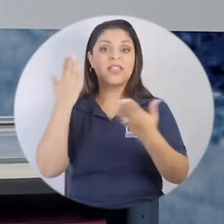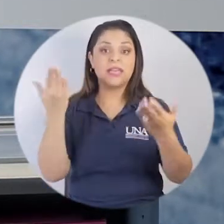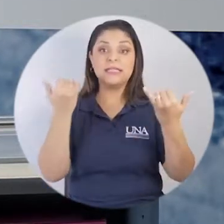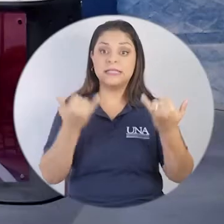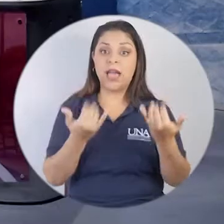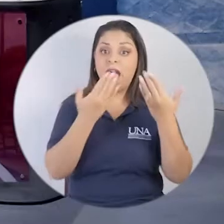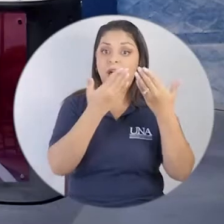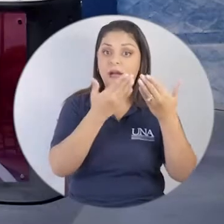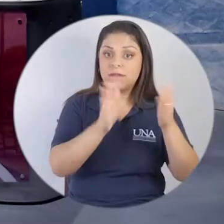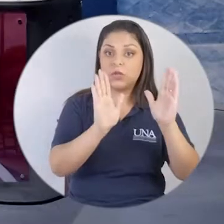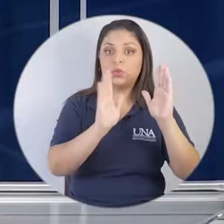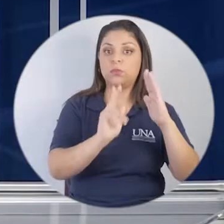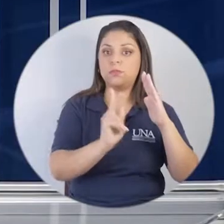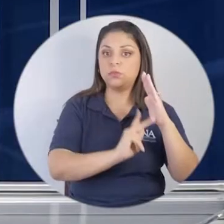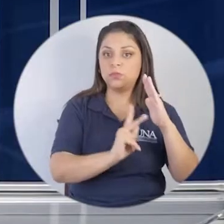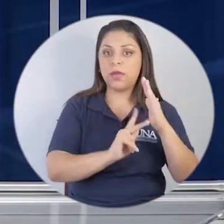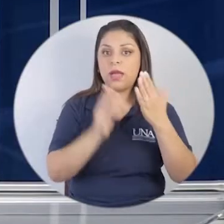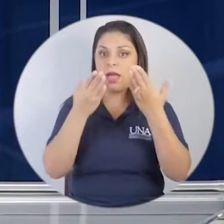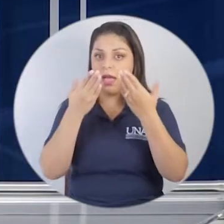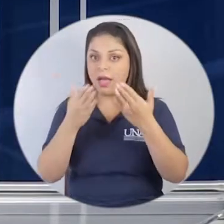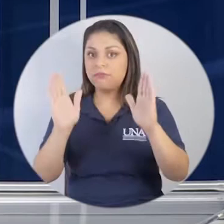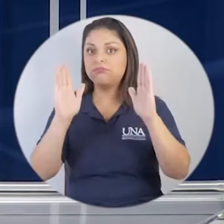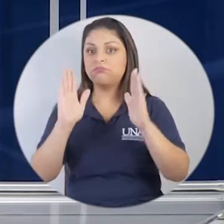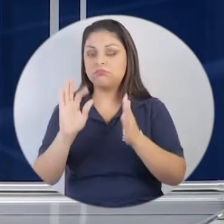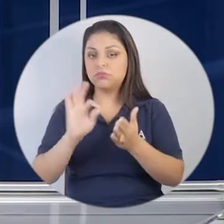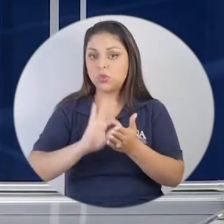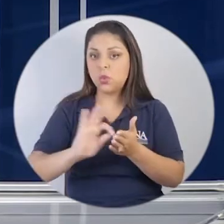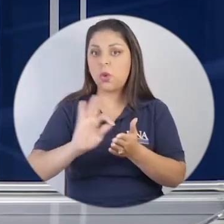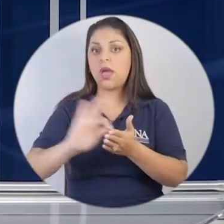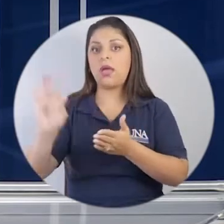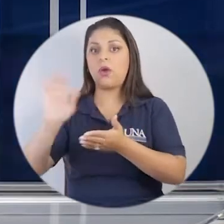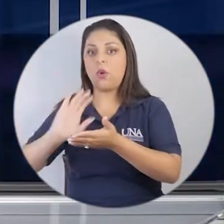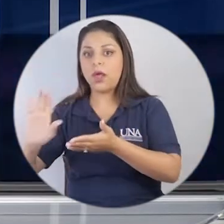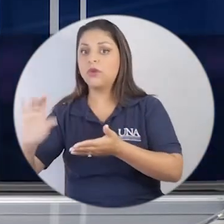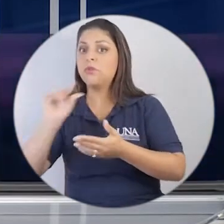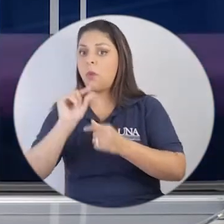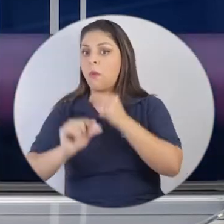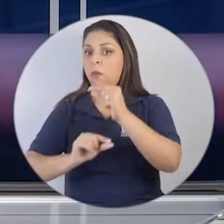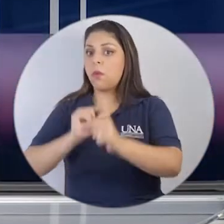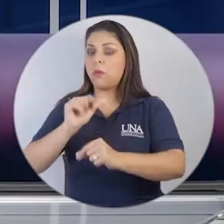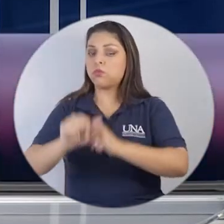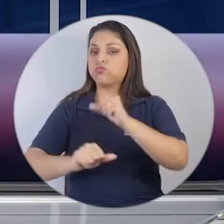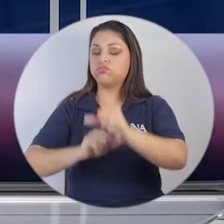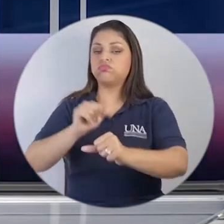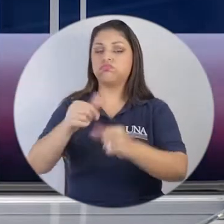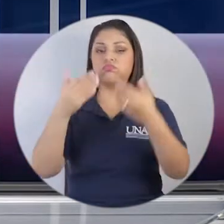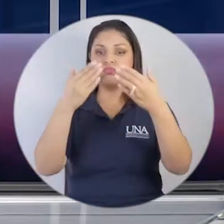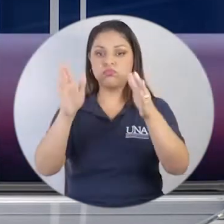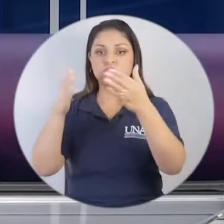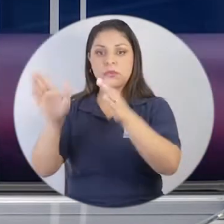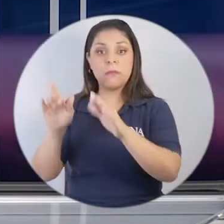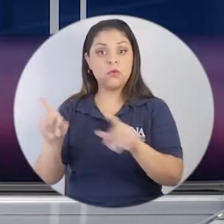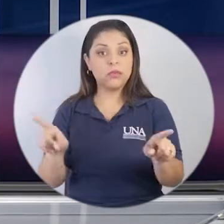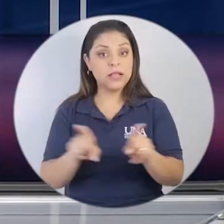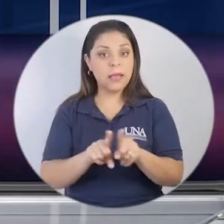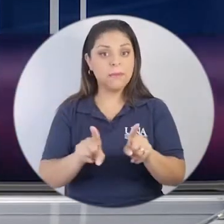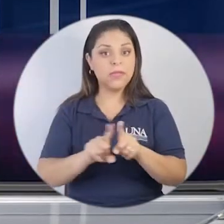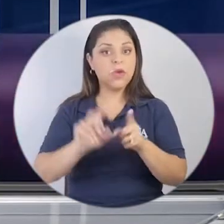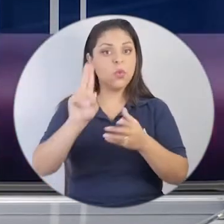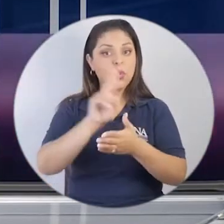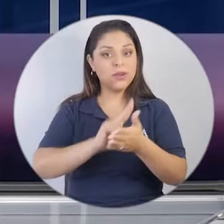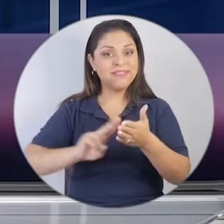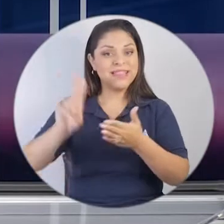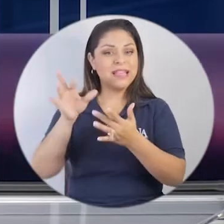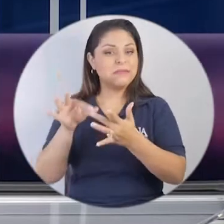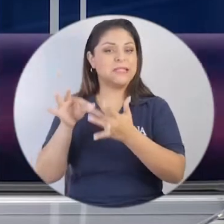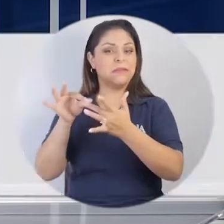educación preescolar, ya luego pues la primaria, la secundaria, también las universidades, sobre todo las universidades